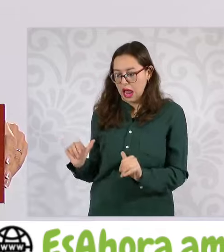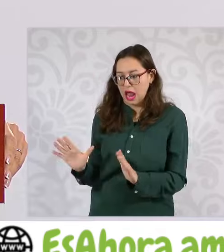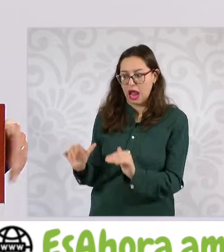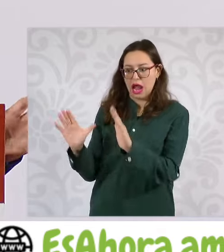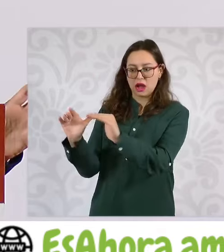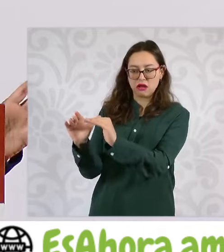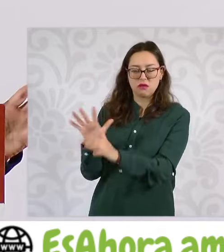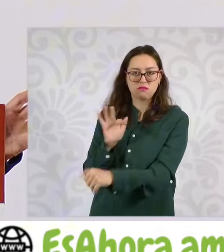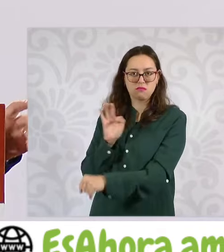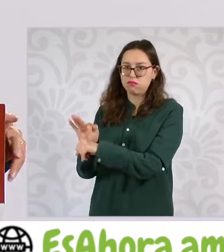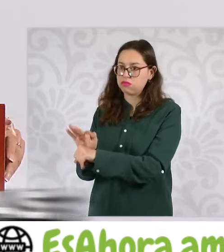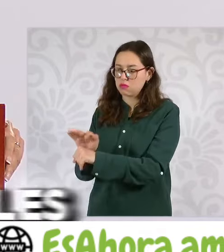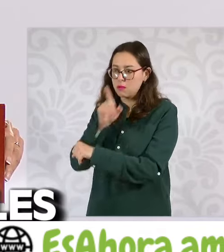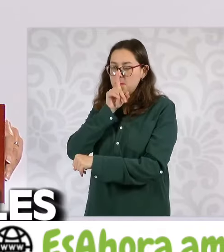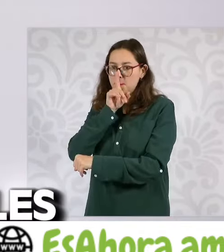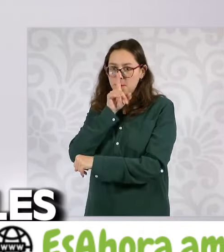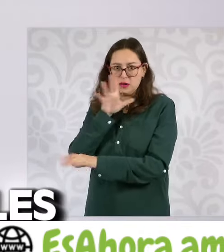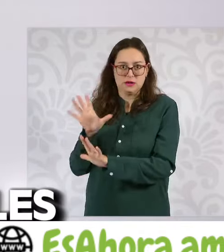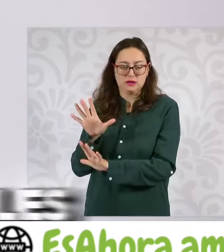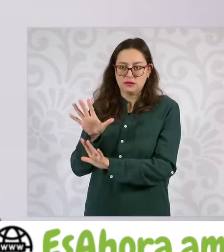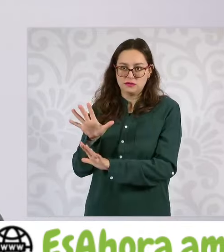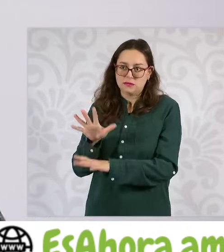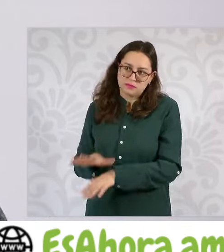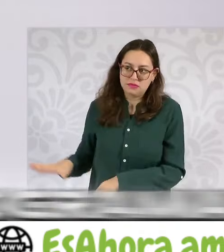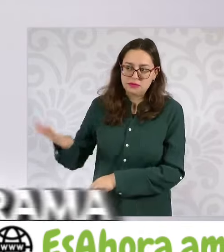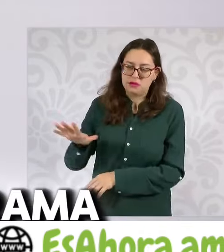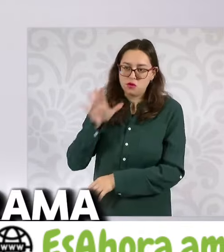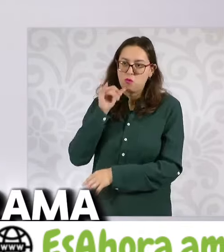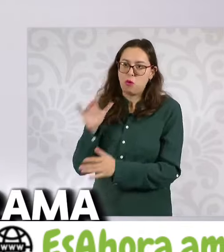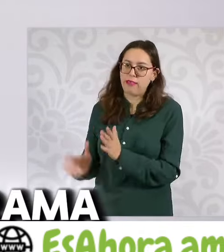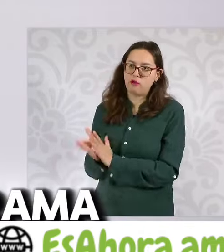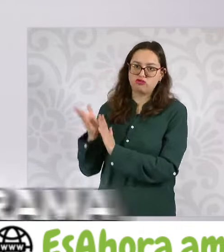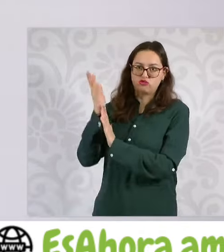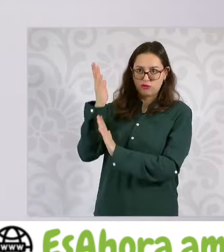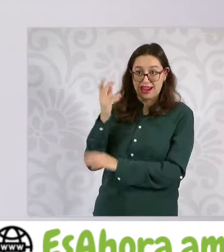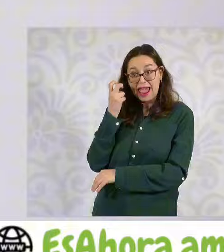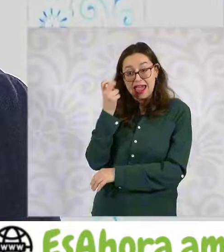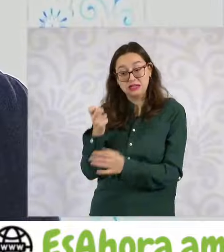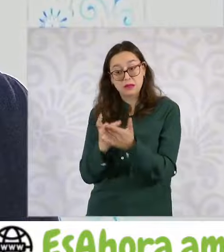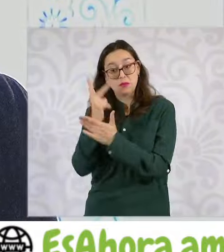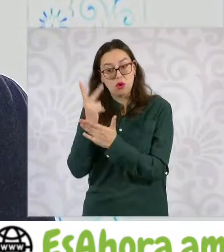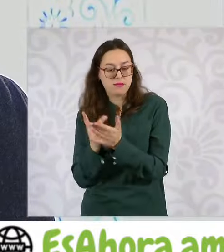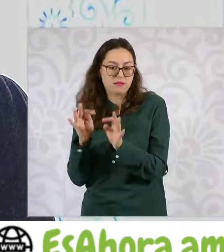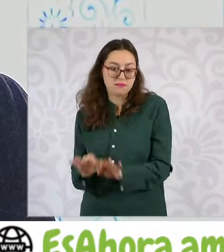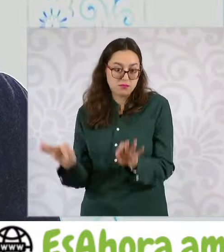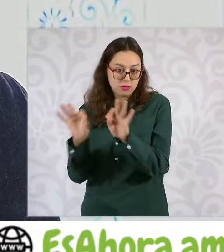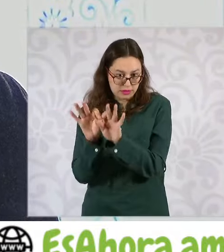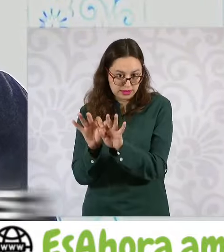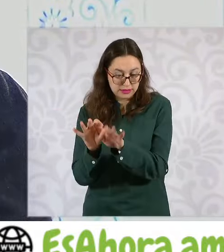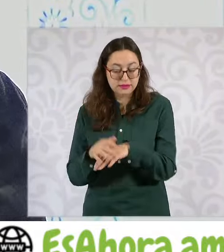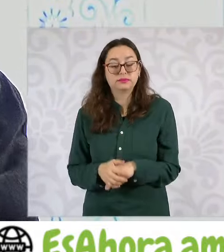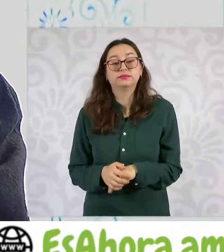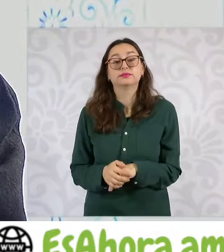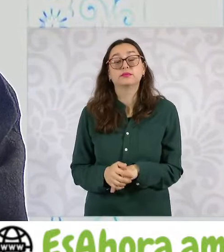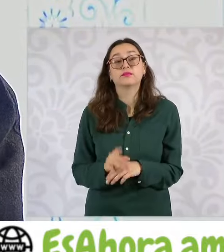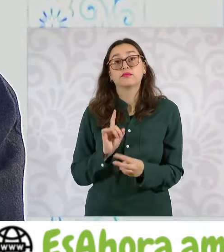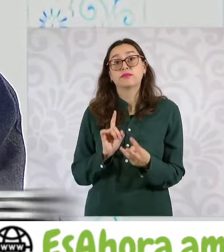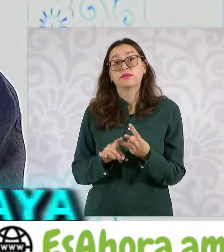protegidas y las propias reservas naturales. Entonces, ese programa es muy importante. Y en el caso